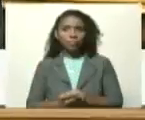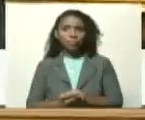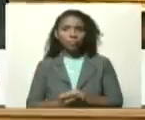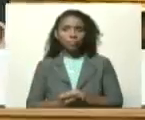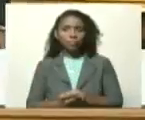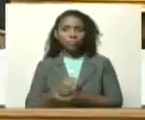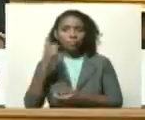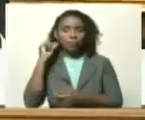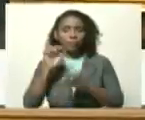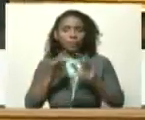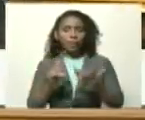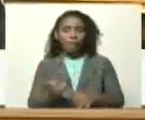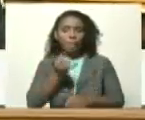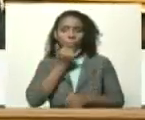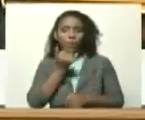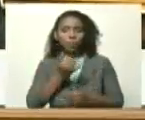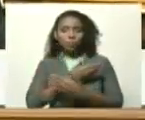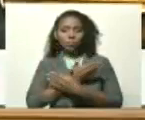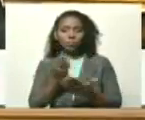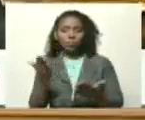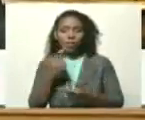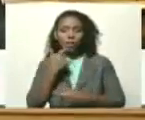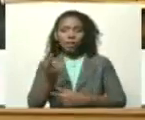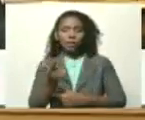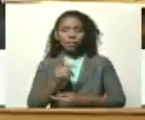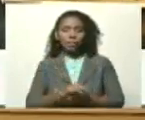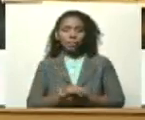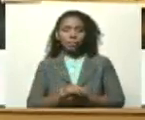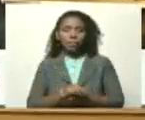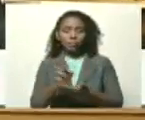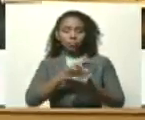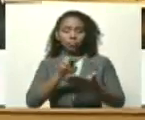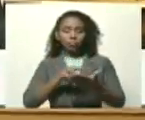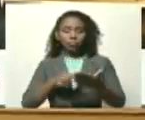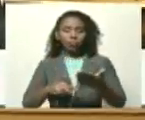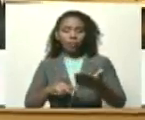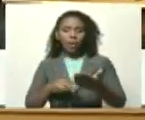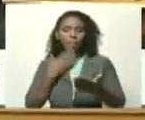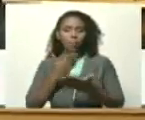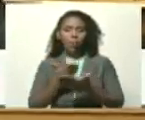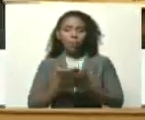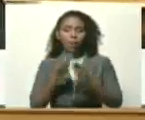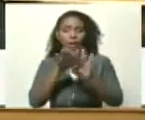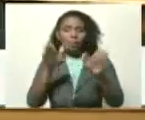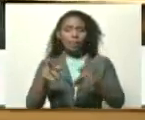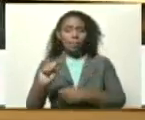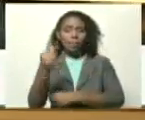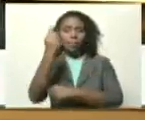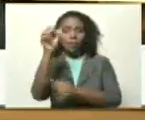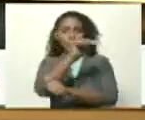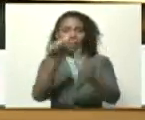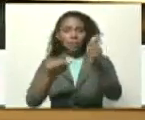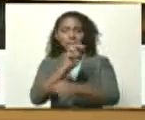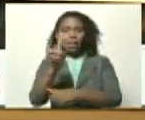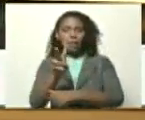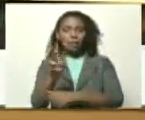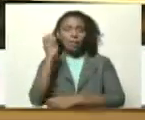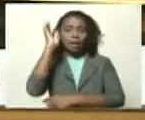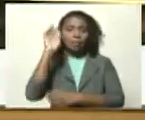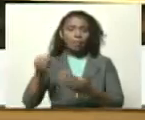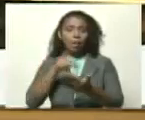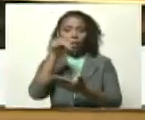Ciudadana secretaria accidental, por favor, sírvase leer las propuestas en mesa para la primera vicepresidencia de la Asamblea